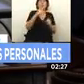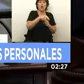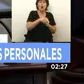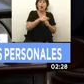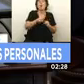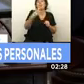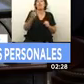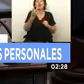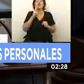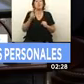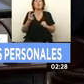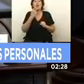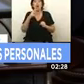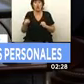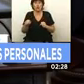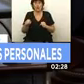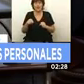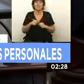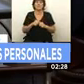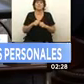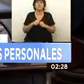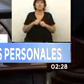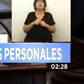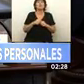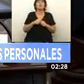2011 mire